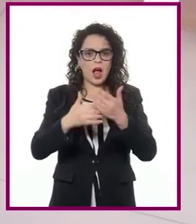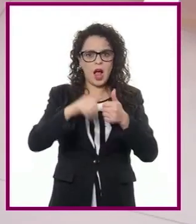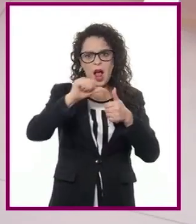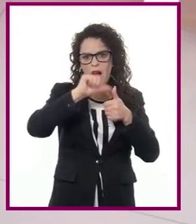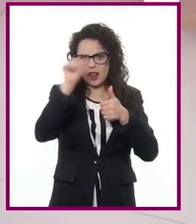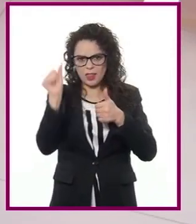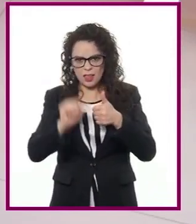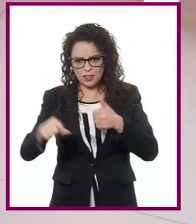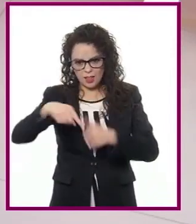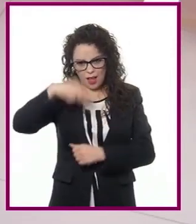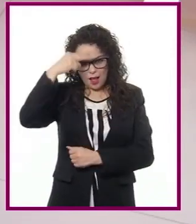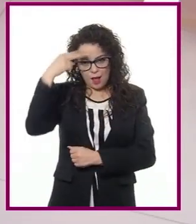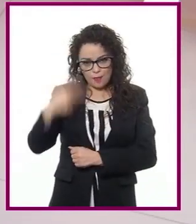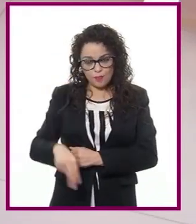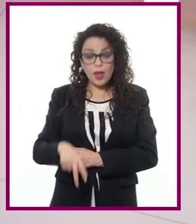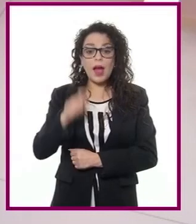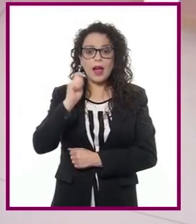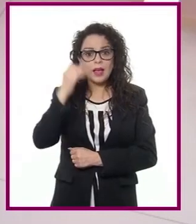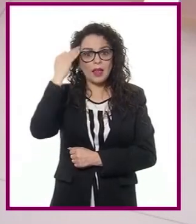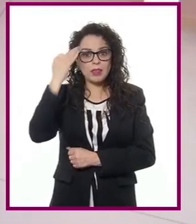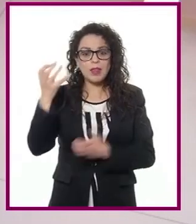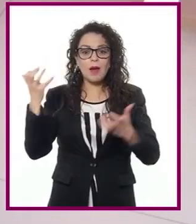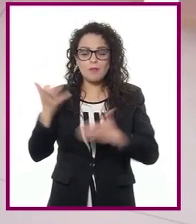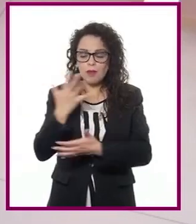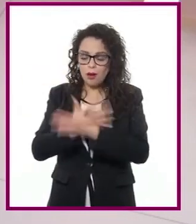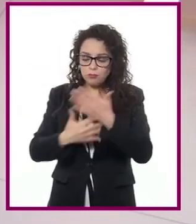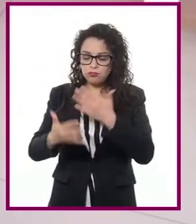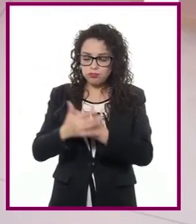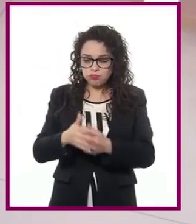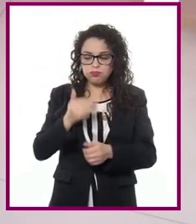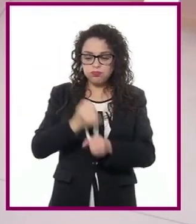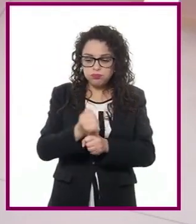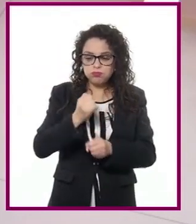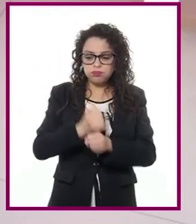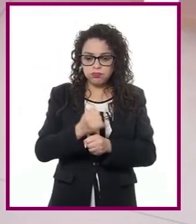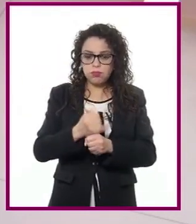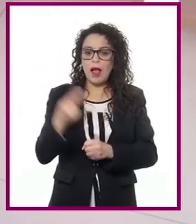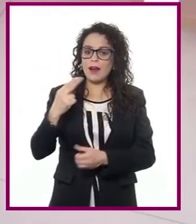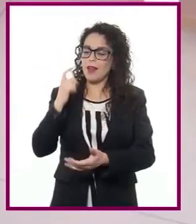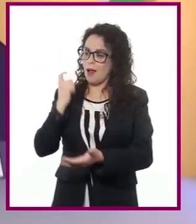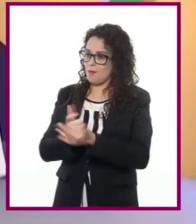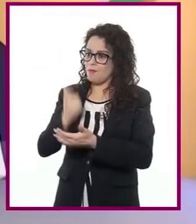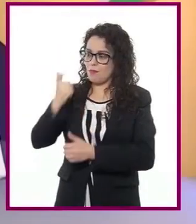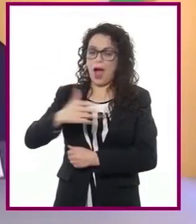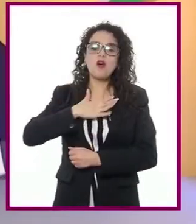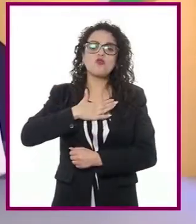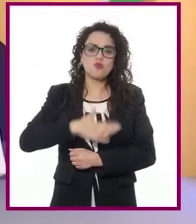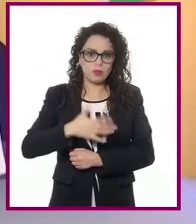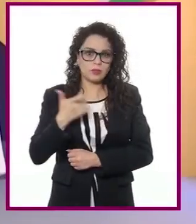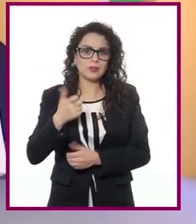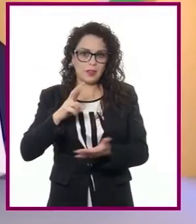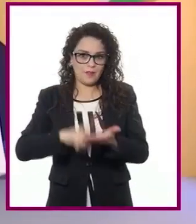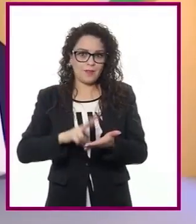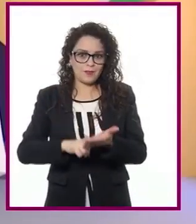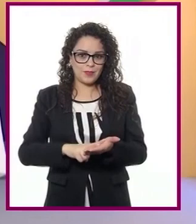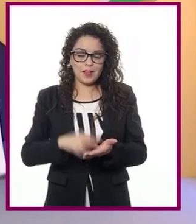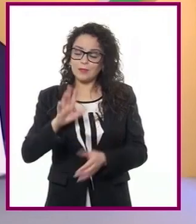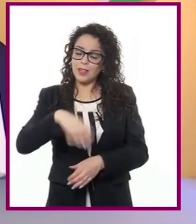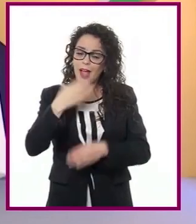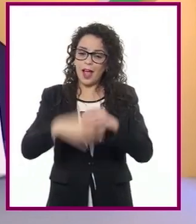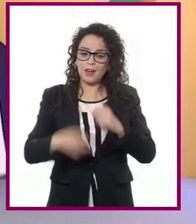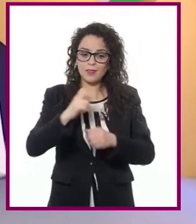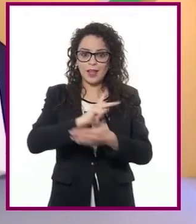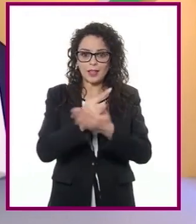el trabajo y tiempo invertido a ese producto y pagarlo al precio justo. Hasta aquí llega esta sesión. Espero